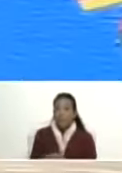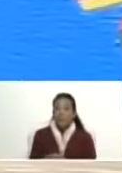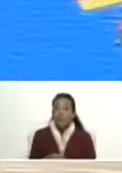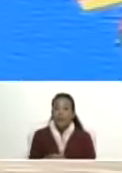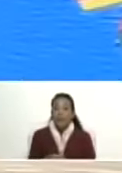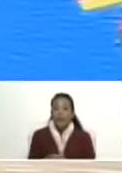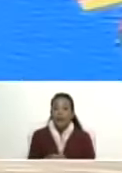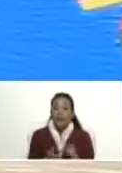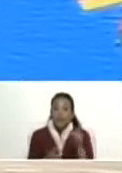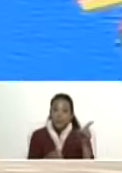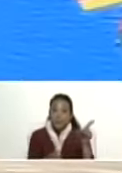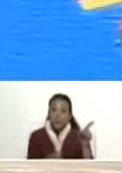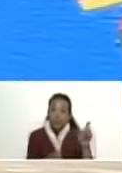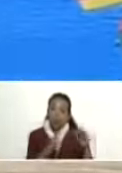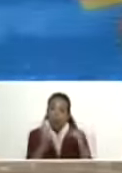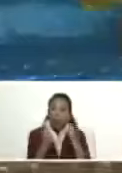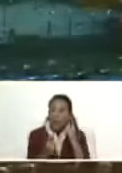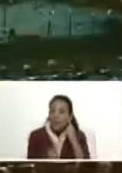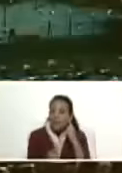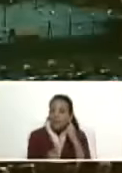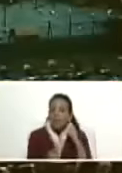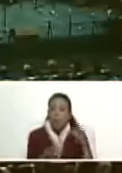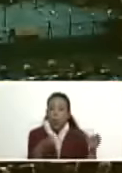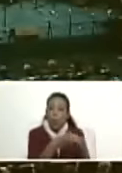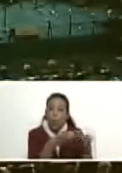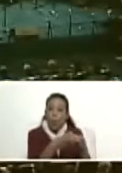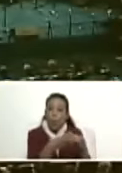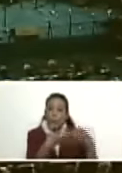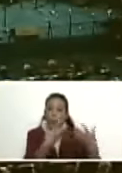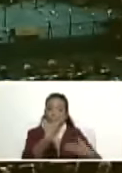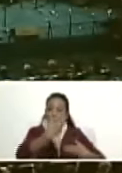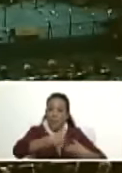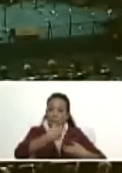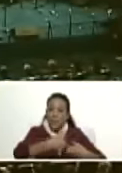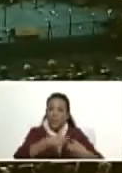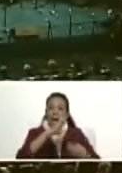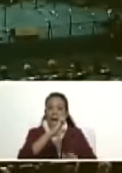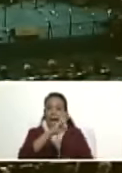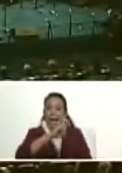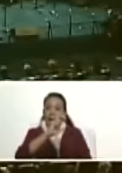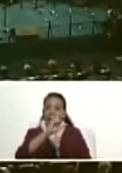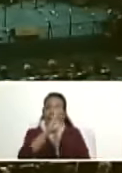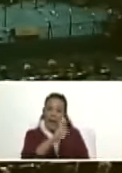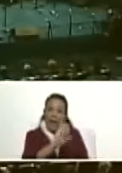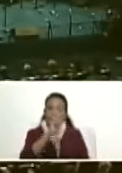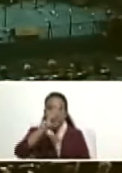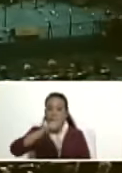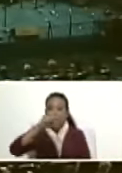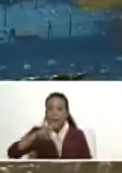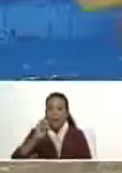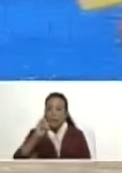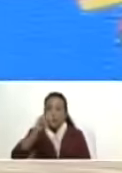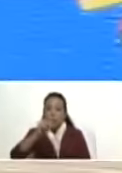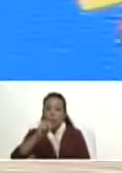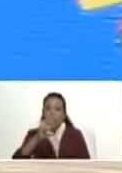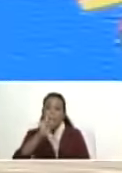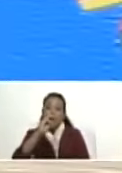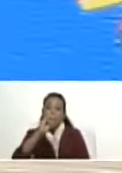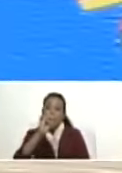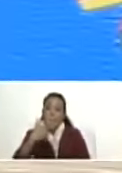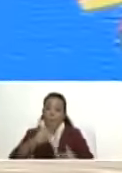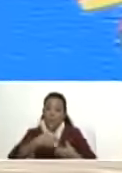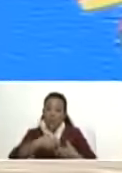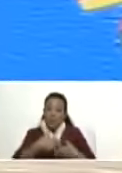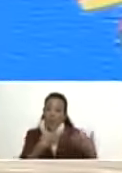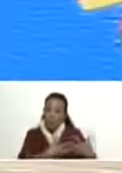ExxonMobil, oído para el Comando Sur, oído para los que se venden a la ExxonMobil y al Comando